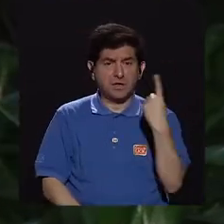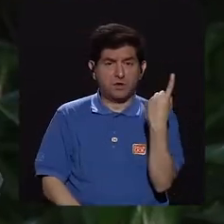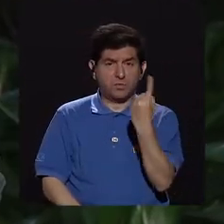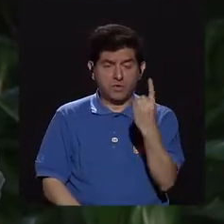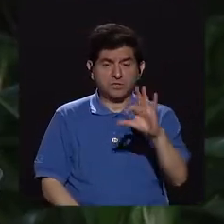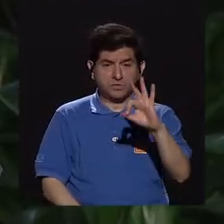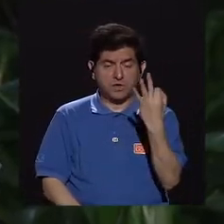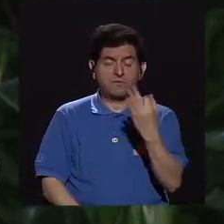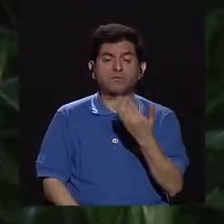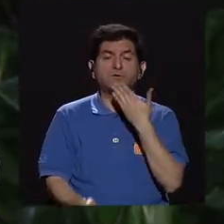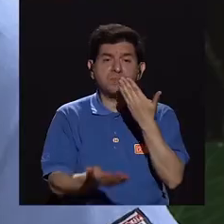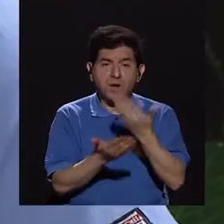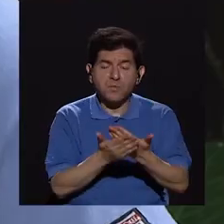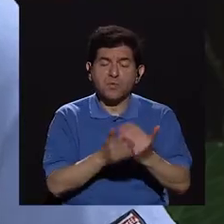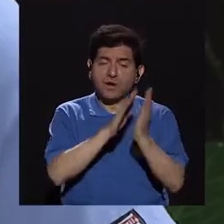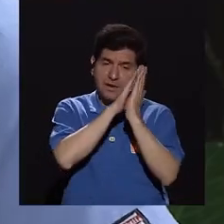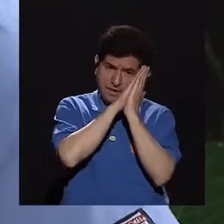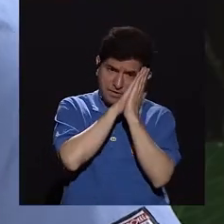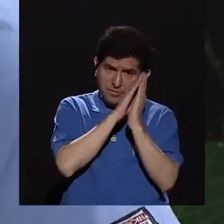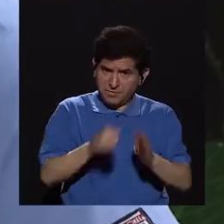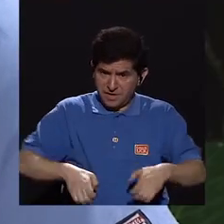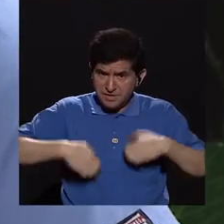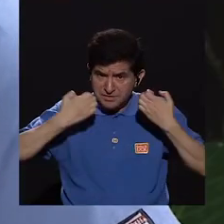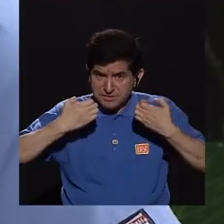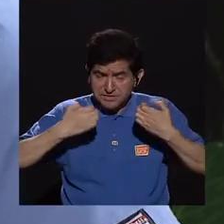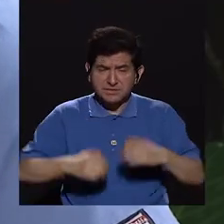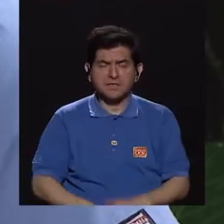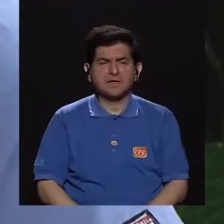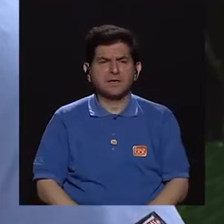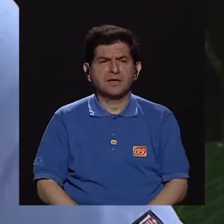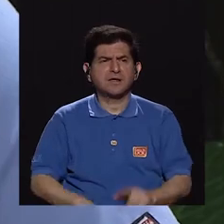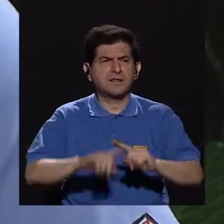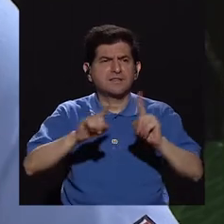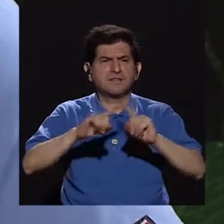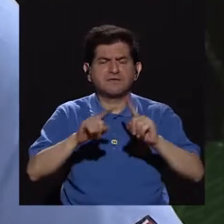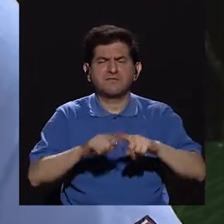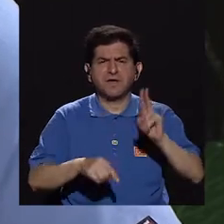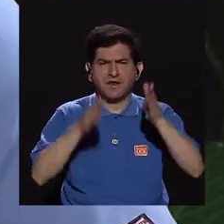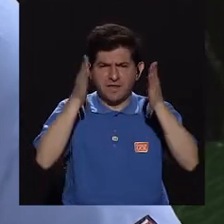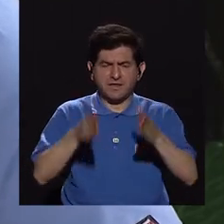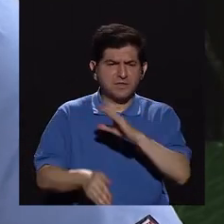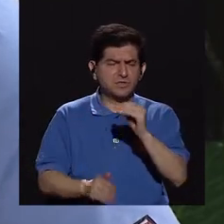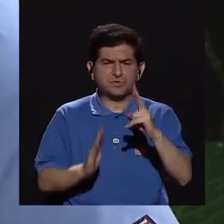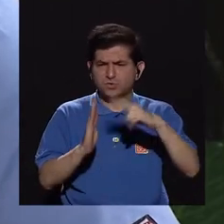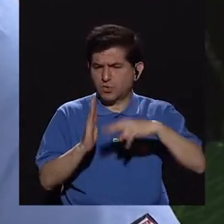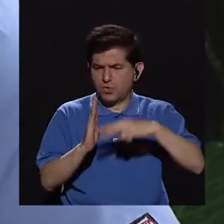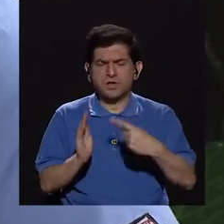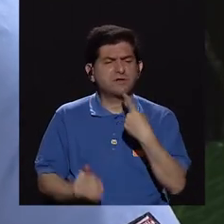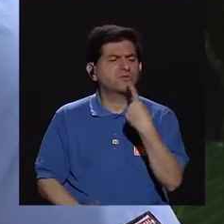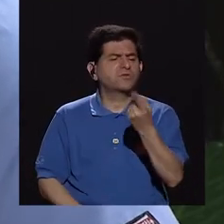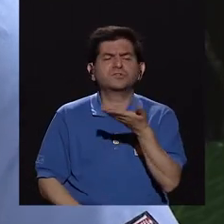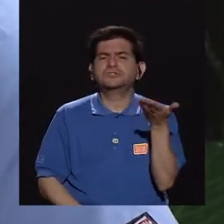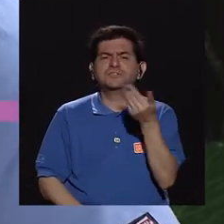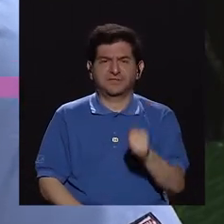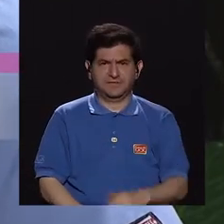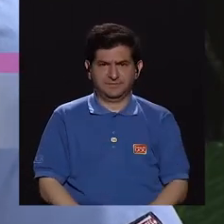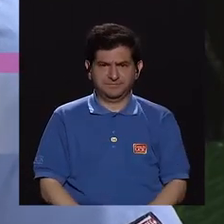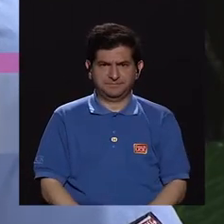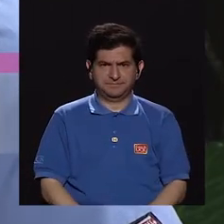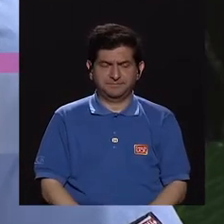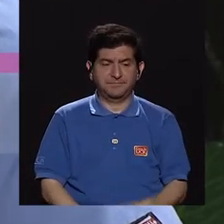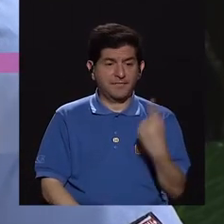buena posición, por ejemplo, uh-huh. para dormir? Ok. Muchos de nuestros colegas y muchas de la literatura lo que nos dice es